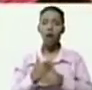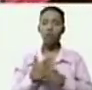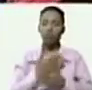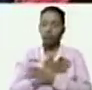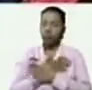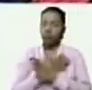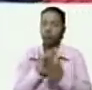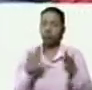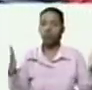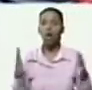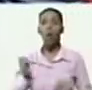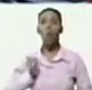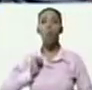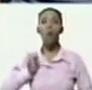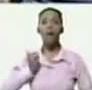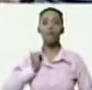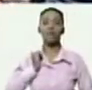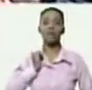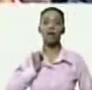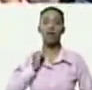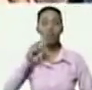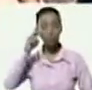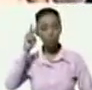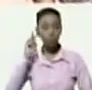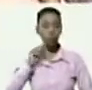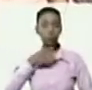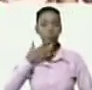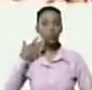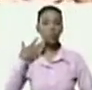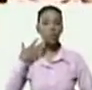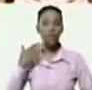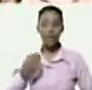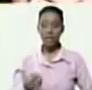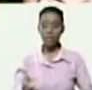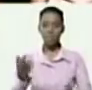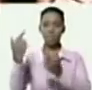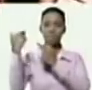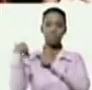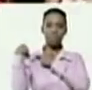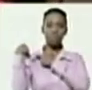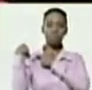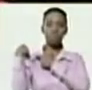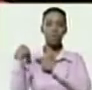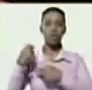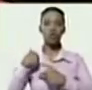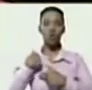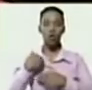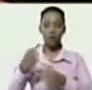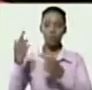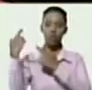de cualquier privilegio y asumía la responsabilidad de lo que hizo como presidente.